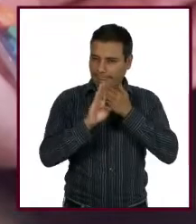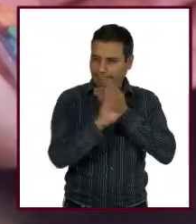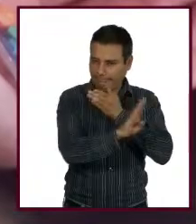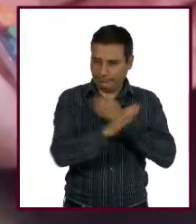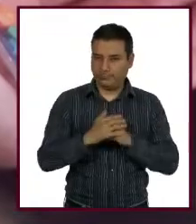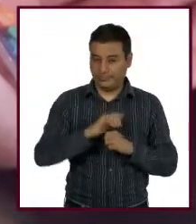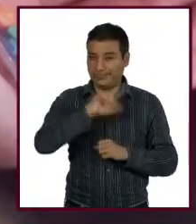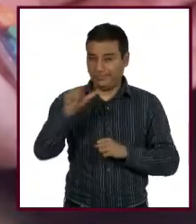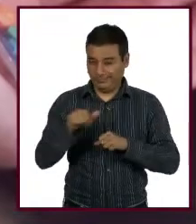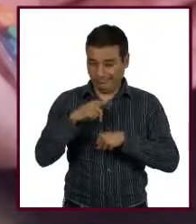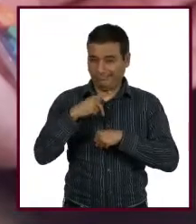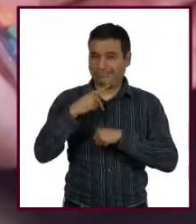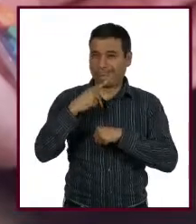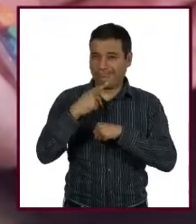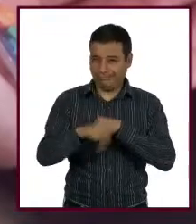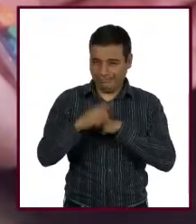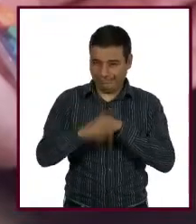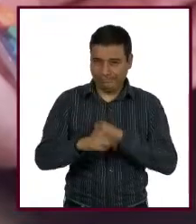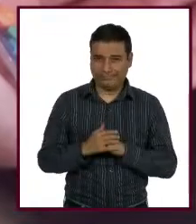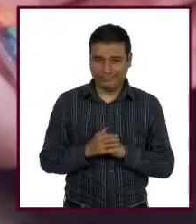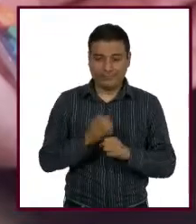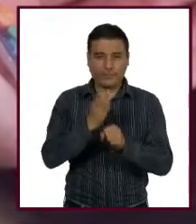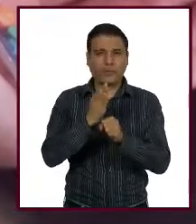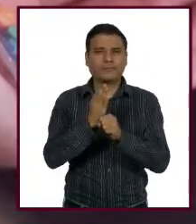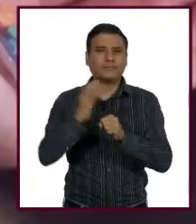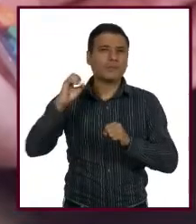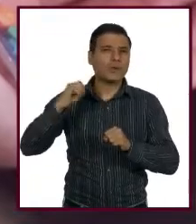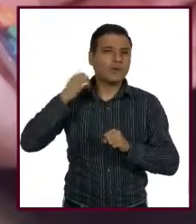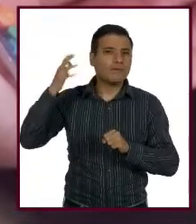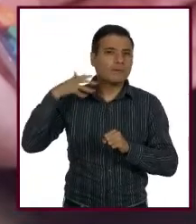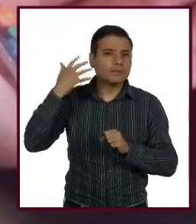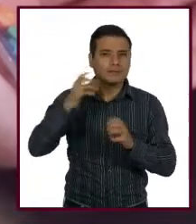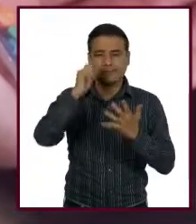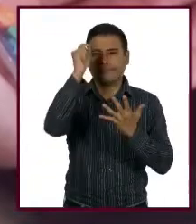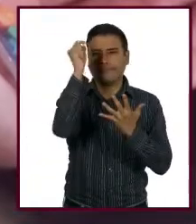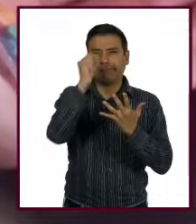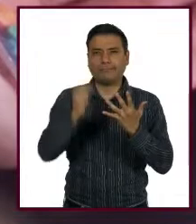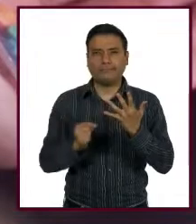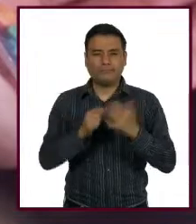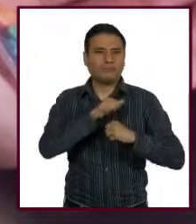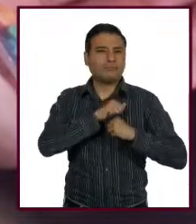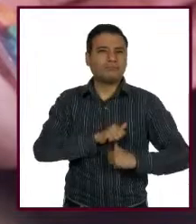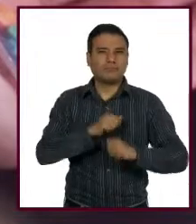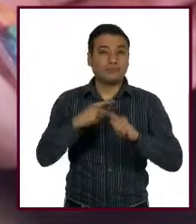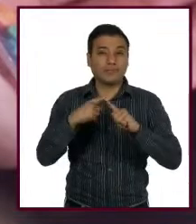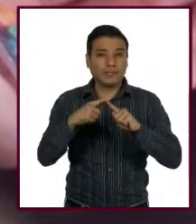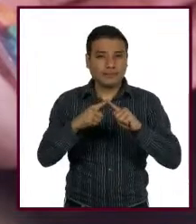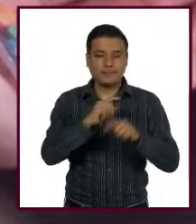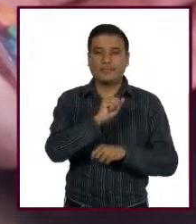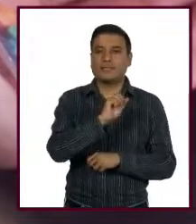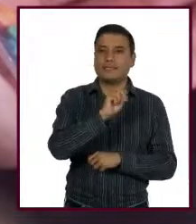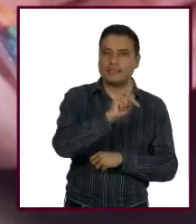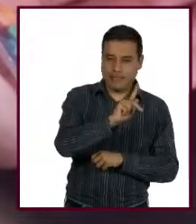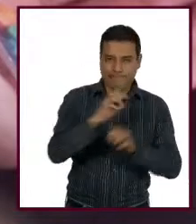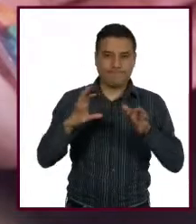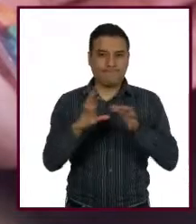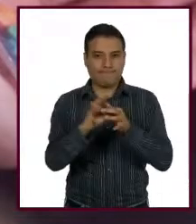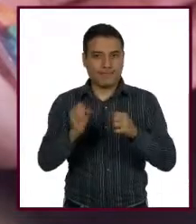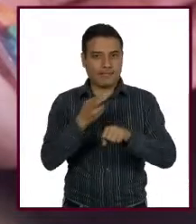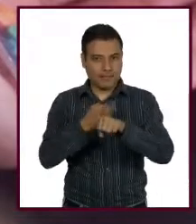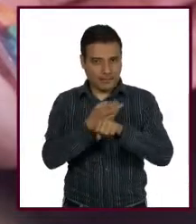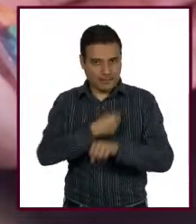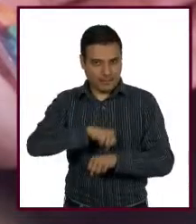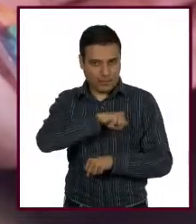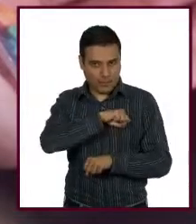recuperarse. Les recordamos que estas transmisiones forman parte de las acciones que la Secretaría de Educación Pública y la Secretaría de Salud